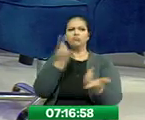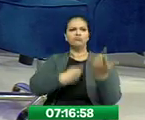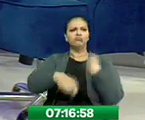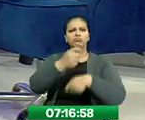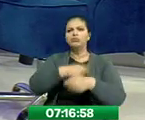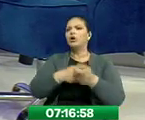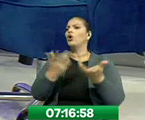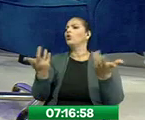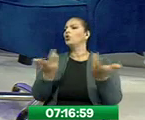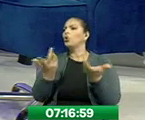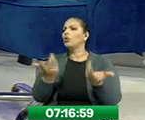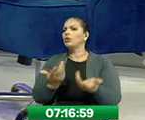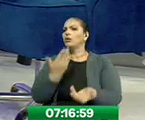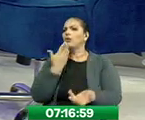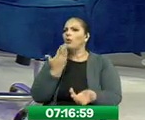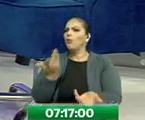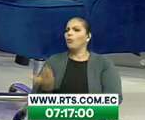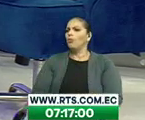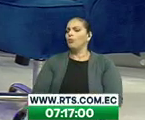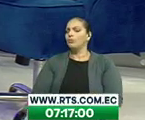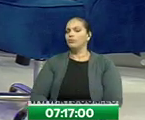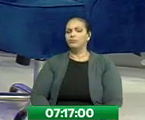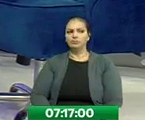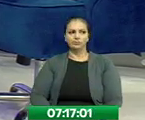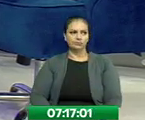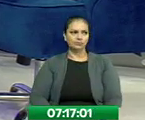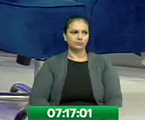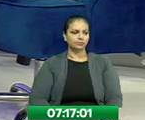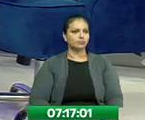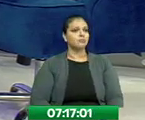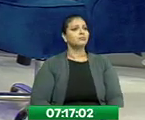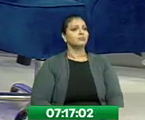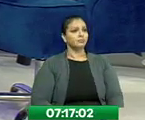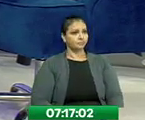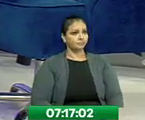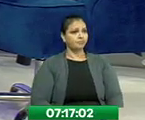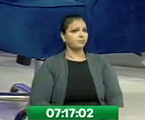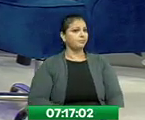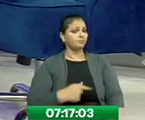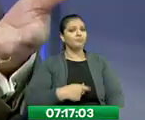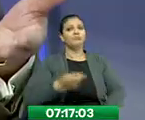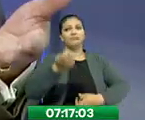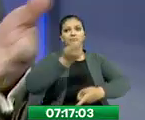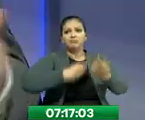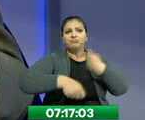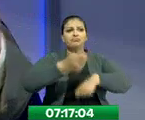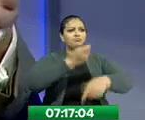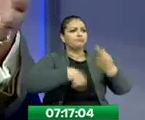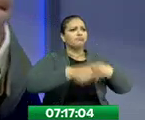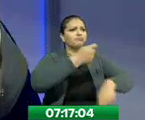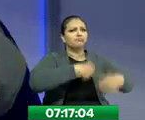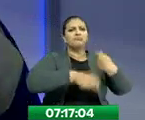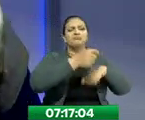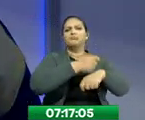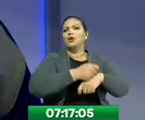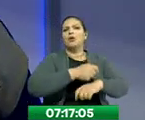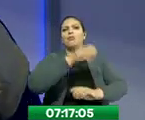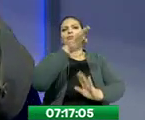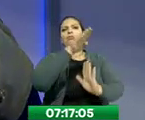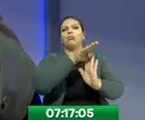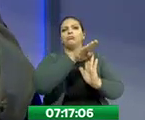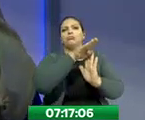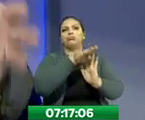que la inversión está bajando. Y está bajando a la mitad. No es una